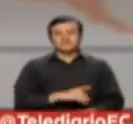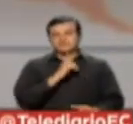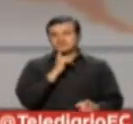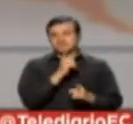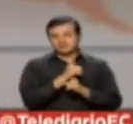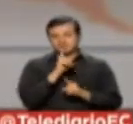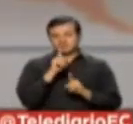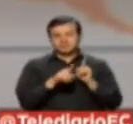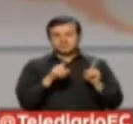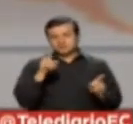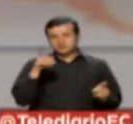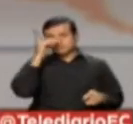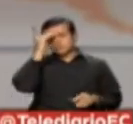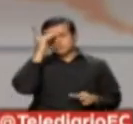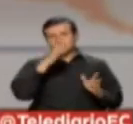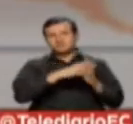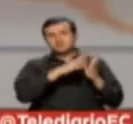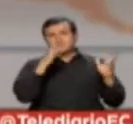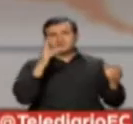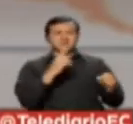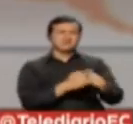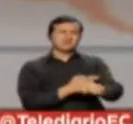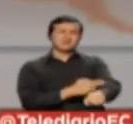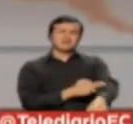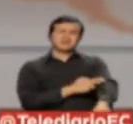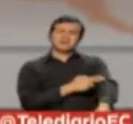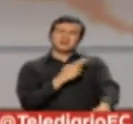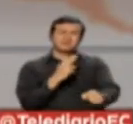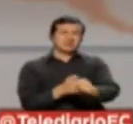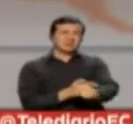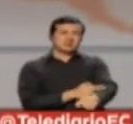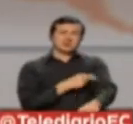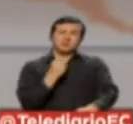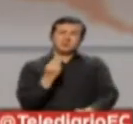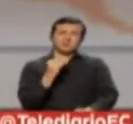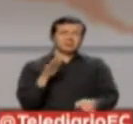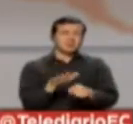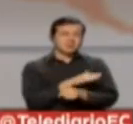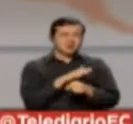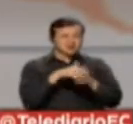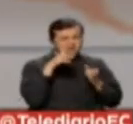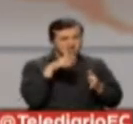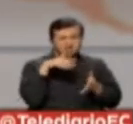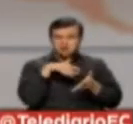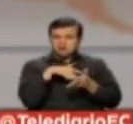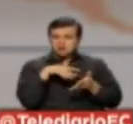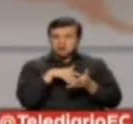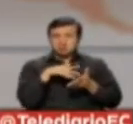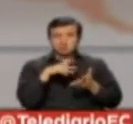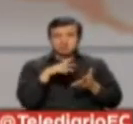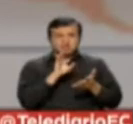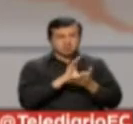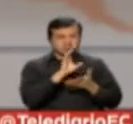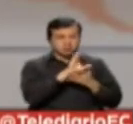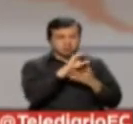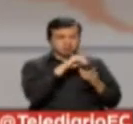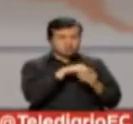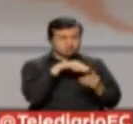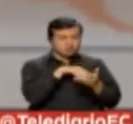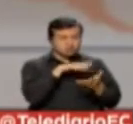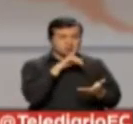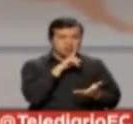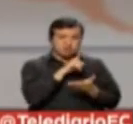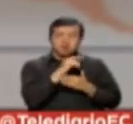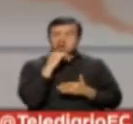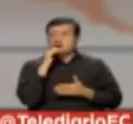algunos casos se mandaban deberes en exceso que ocupaban demasiado tiempo de los chicos cuando el tiempo de estudiar es el tiempo del colegio y si bien se puede ocupar